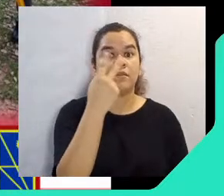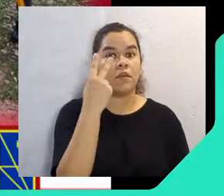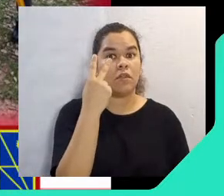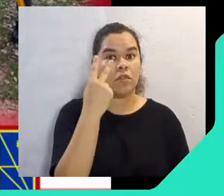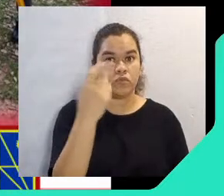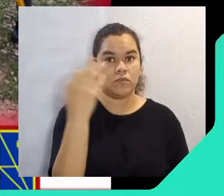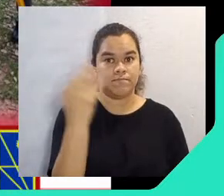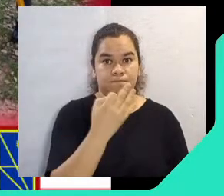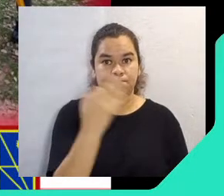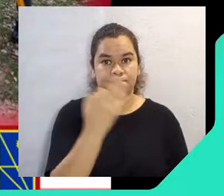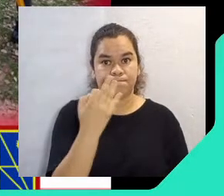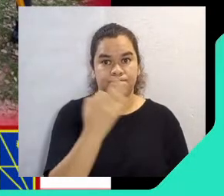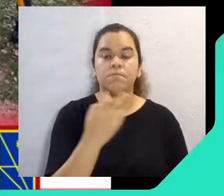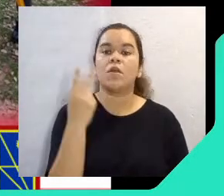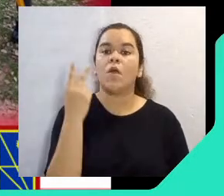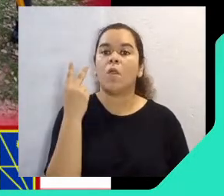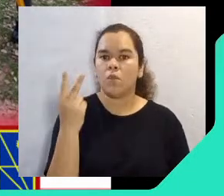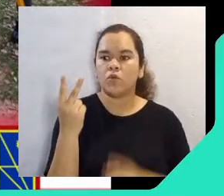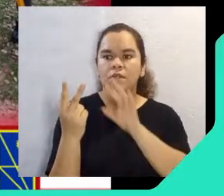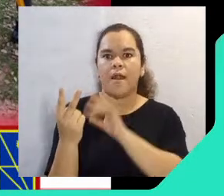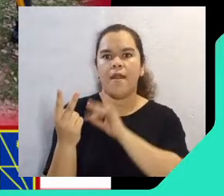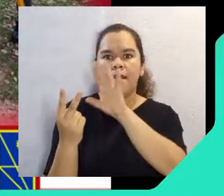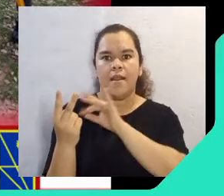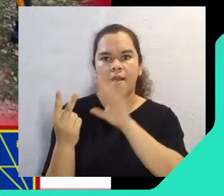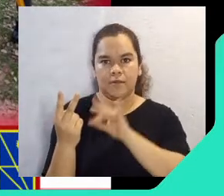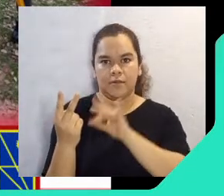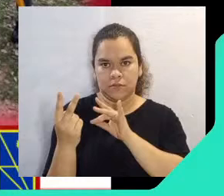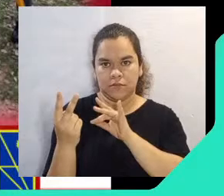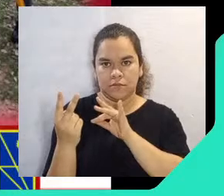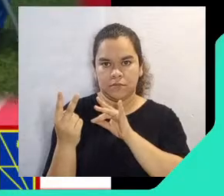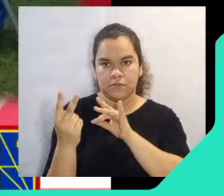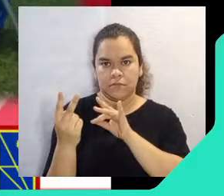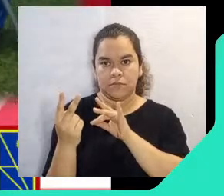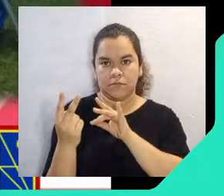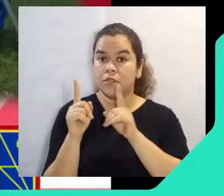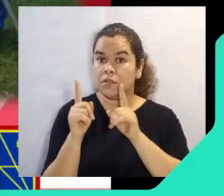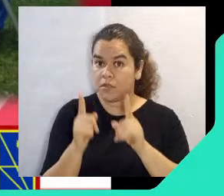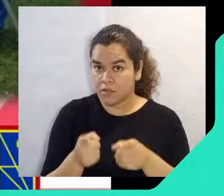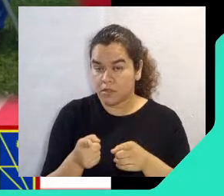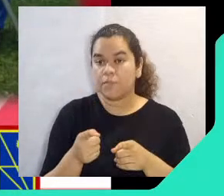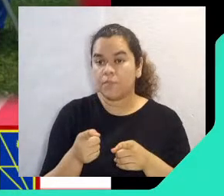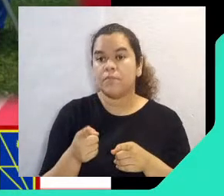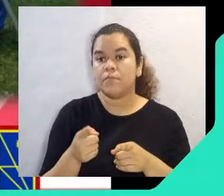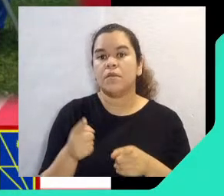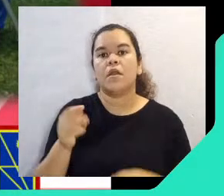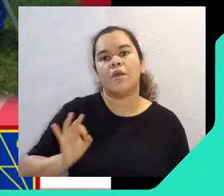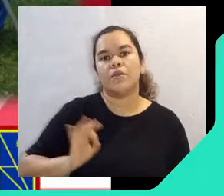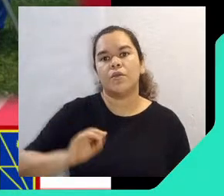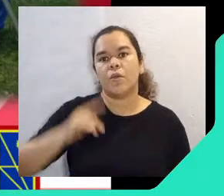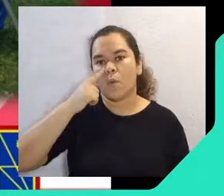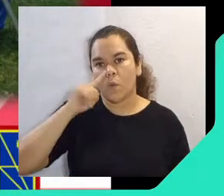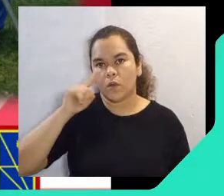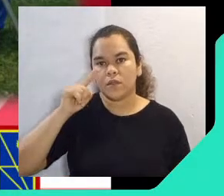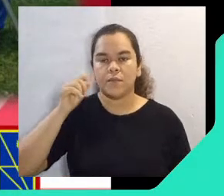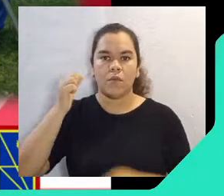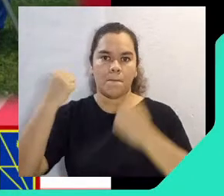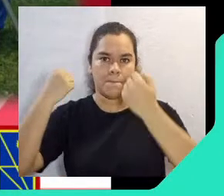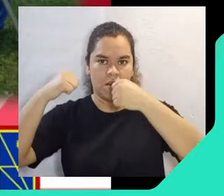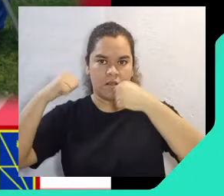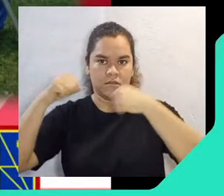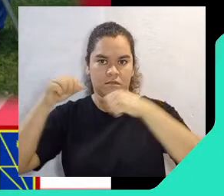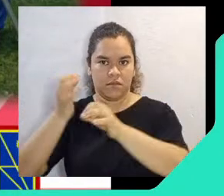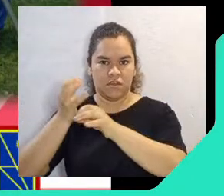optativas. Además, tienen que realizar el último año la práctica profesional supervisada, que